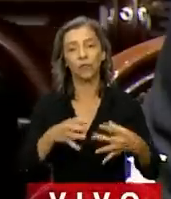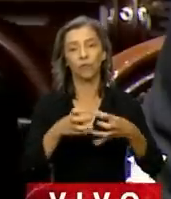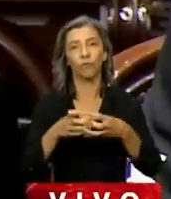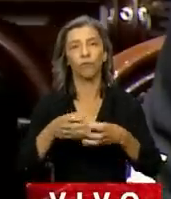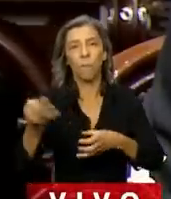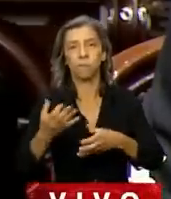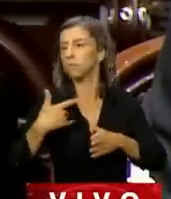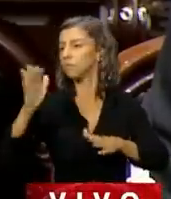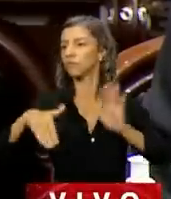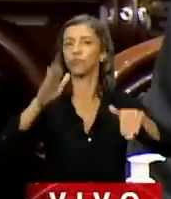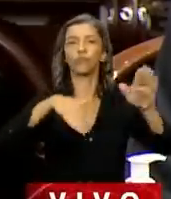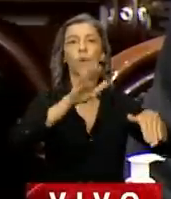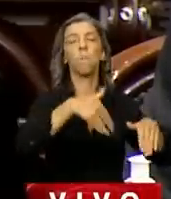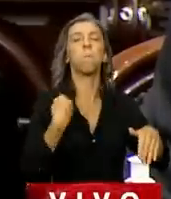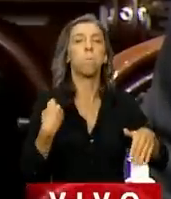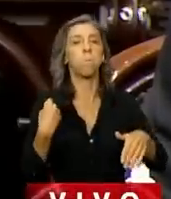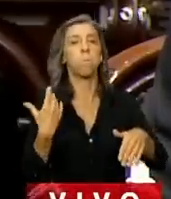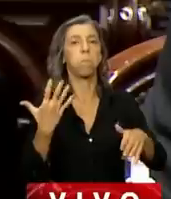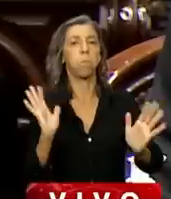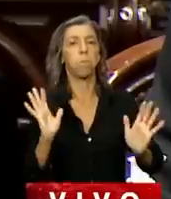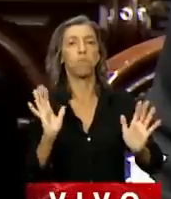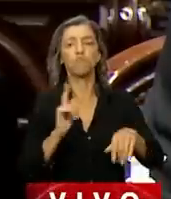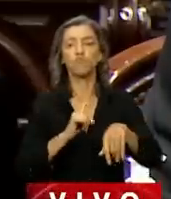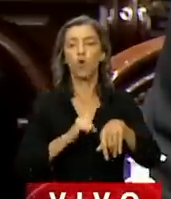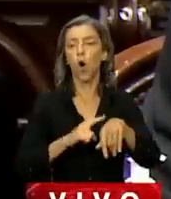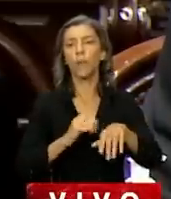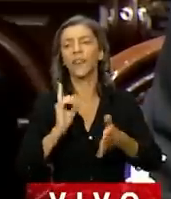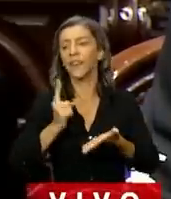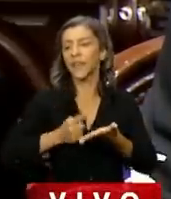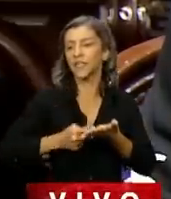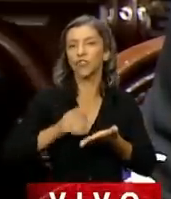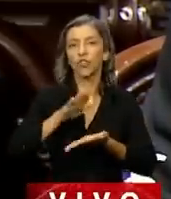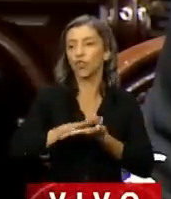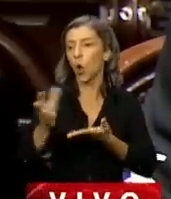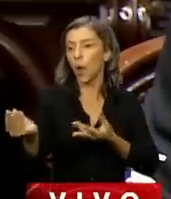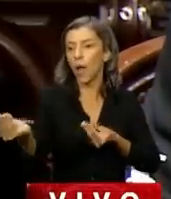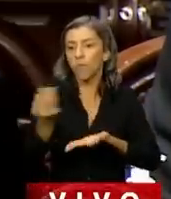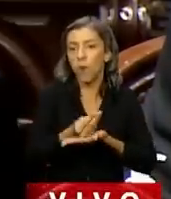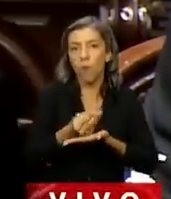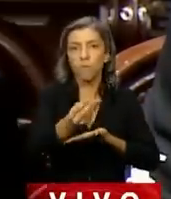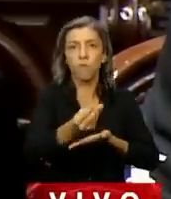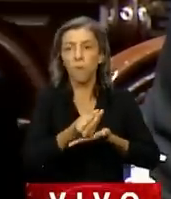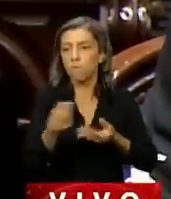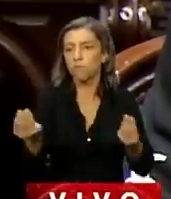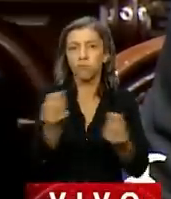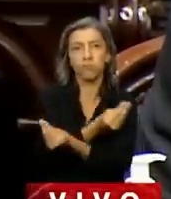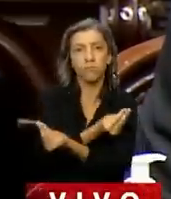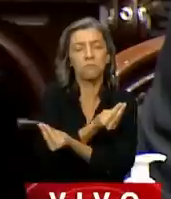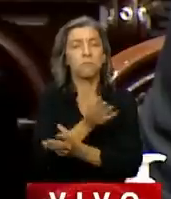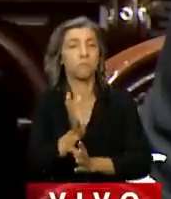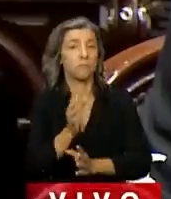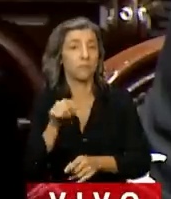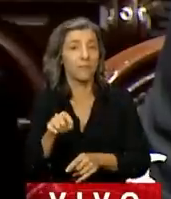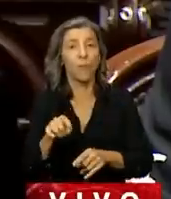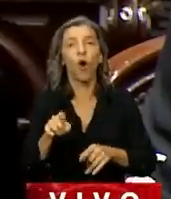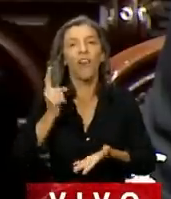obedece a decisiones solo de cambio de lugar, sino una circunstancia que vive el país, que obliga a